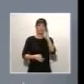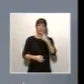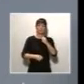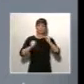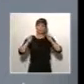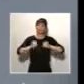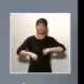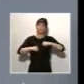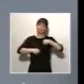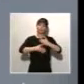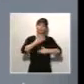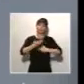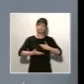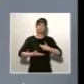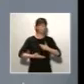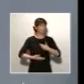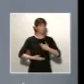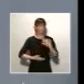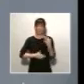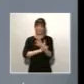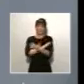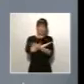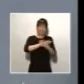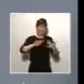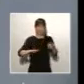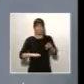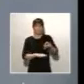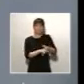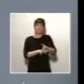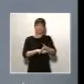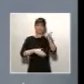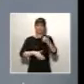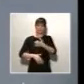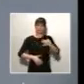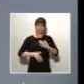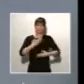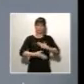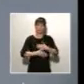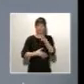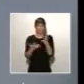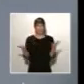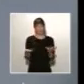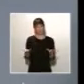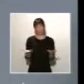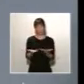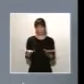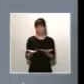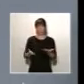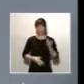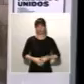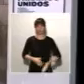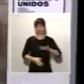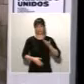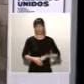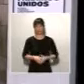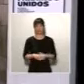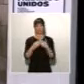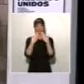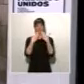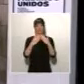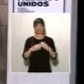mucho más rápida y tiene que ser más efectiva, porque la urgencia, en este caso, es fundamental. Gracias. Gracias.